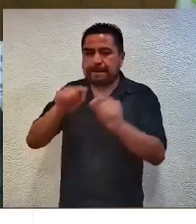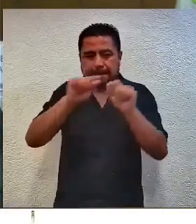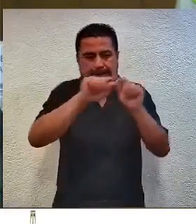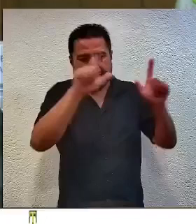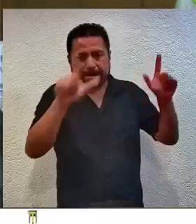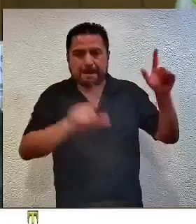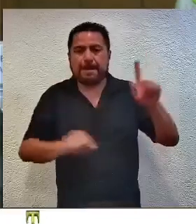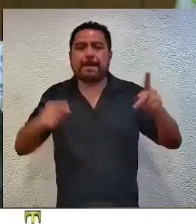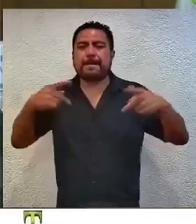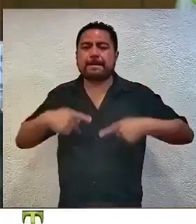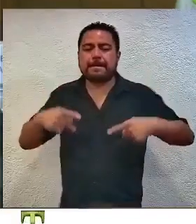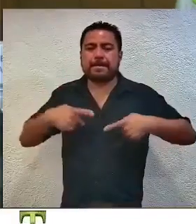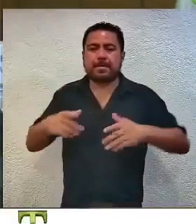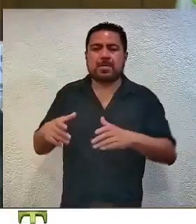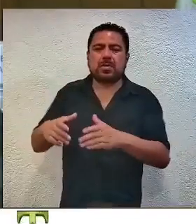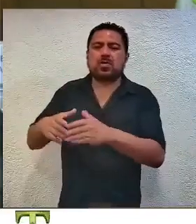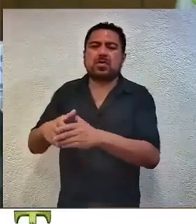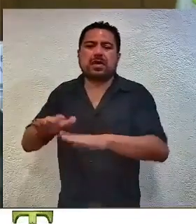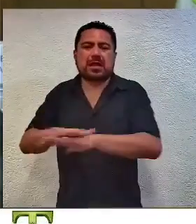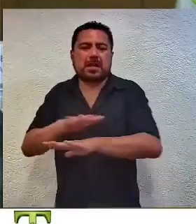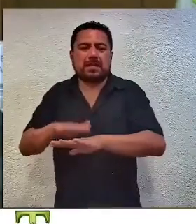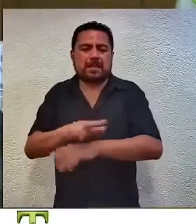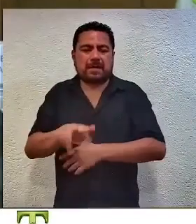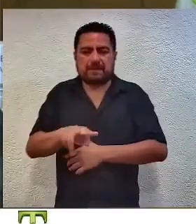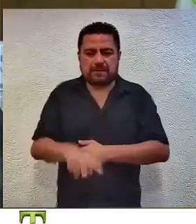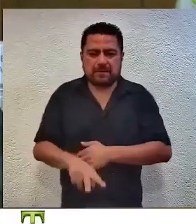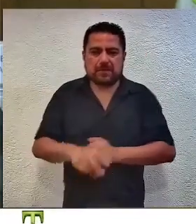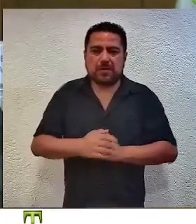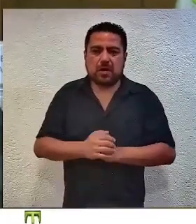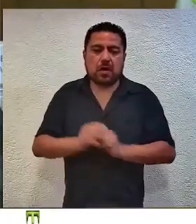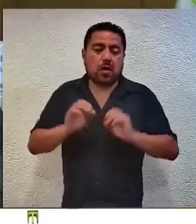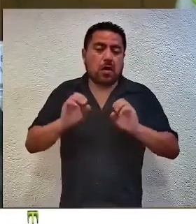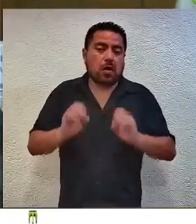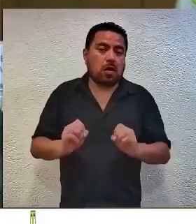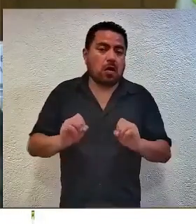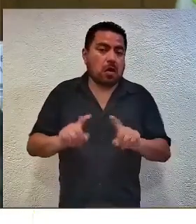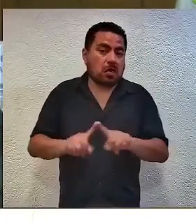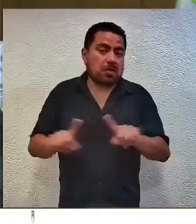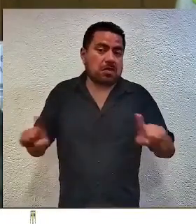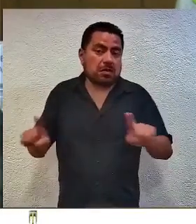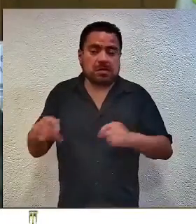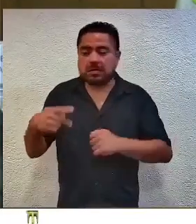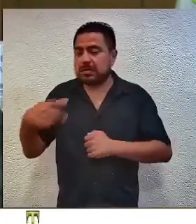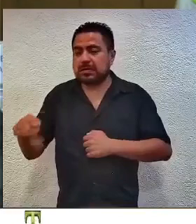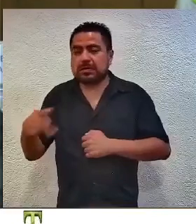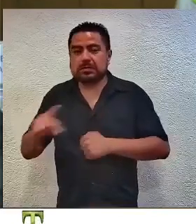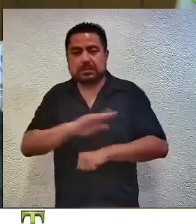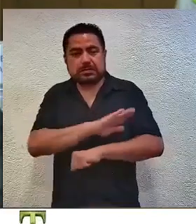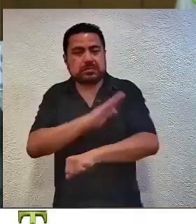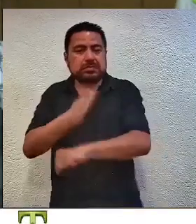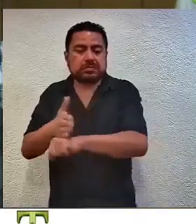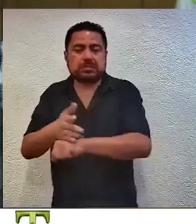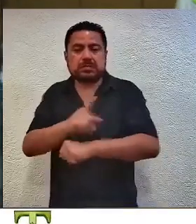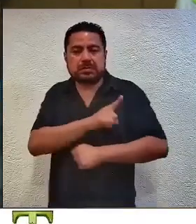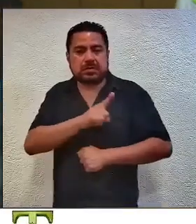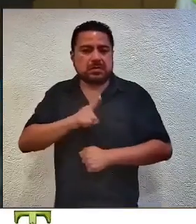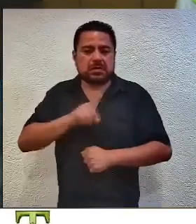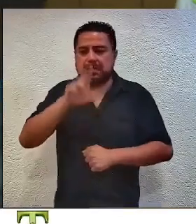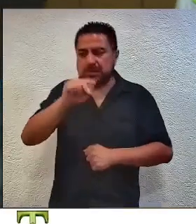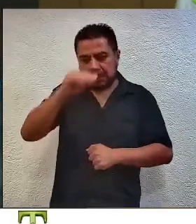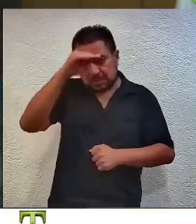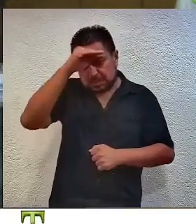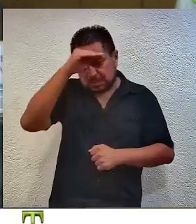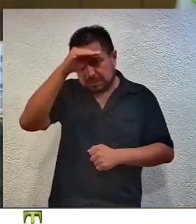de personas protagonistas del cambio verdadero, o por si el contrario, las imputaciones no deben ser consideradas